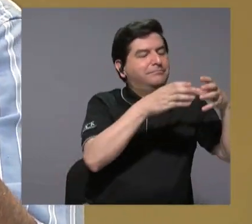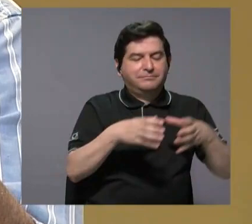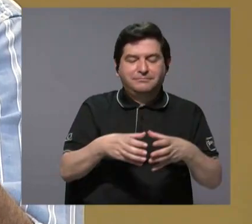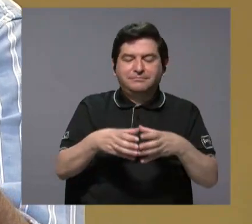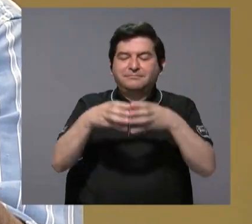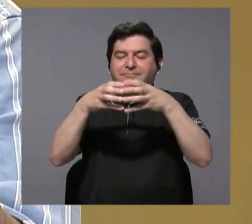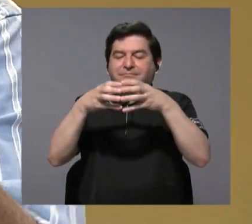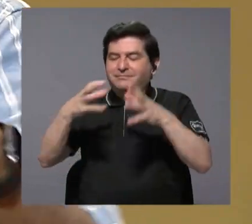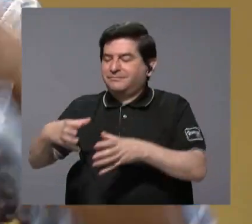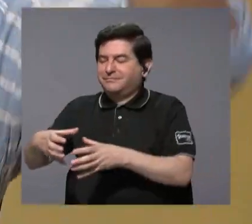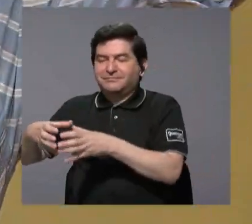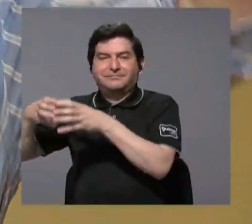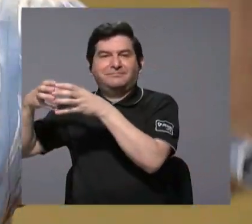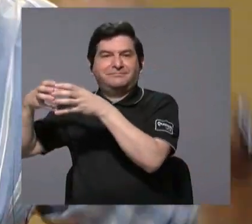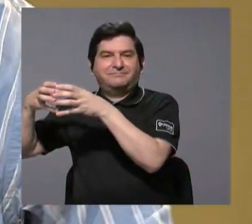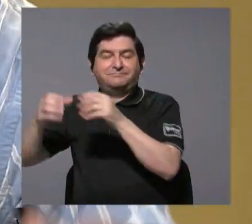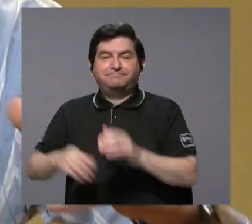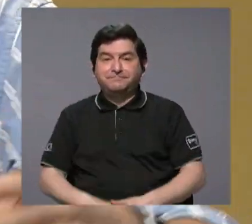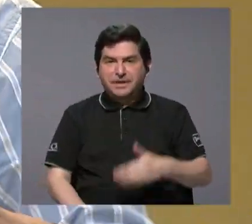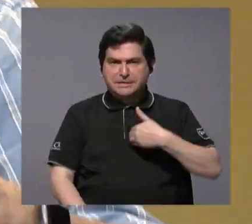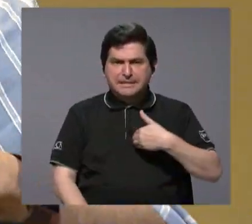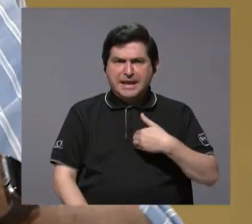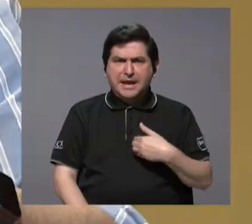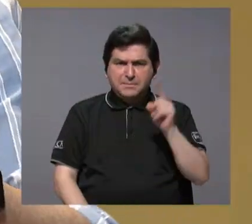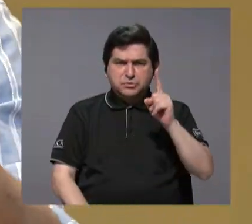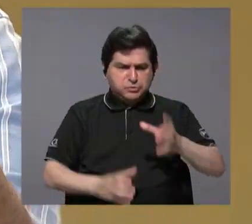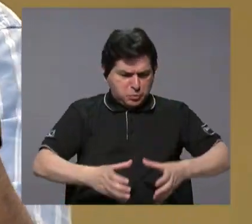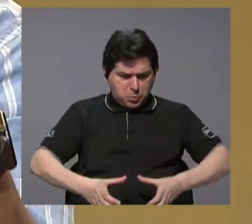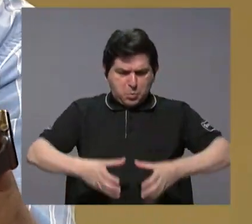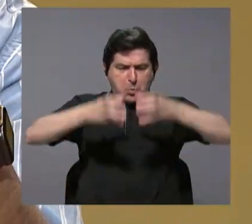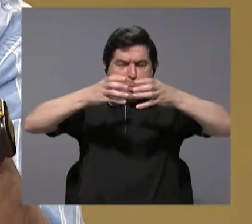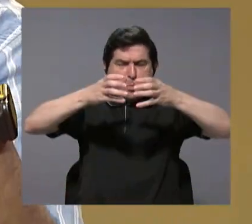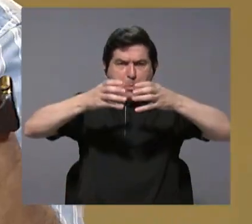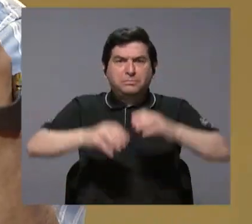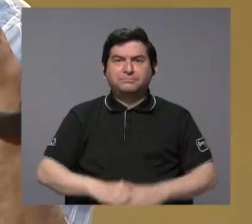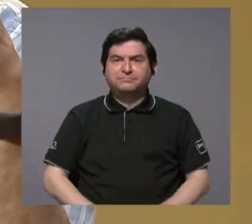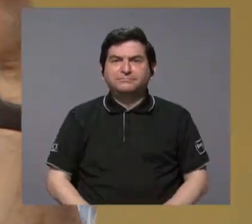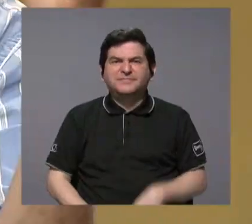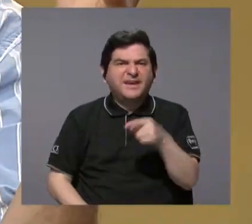Entonces, tenemos hilos donde no oyen